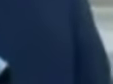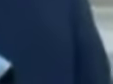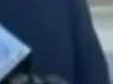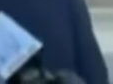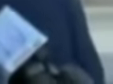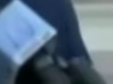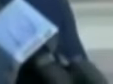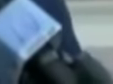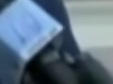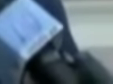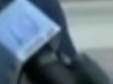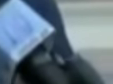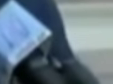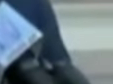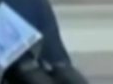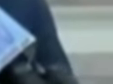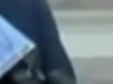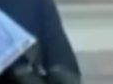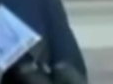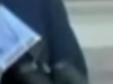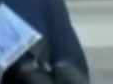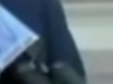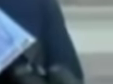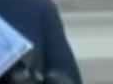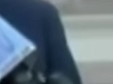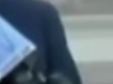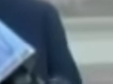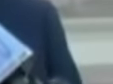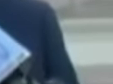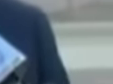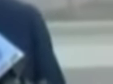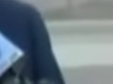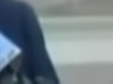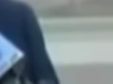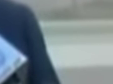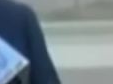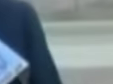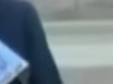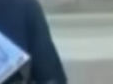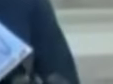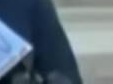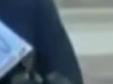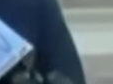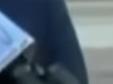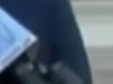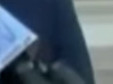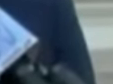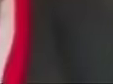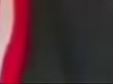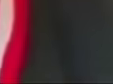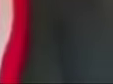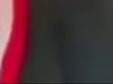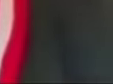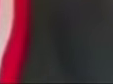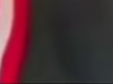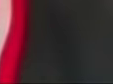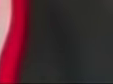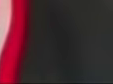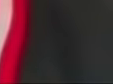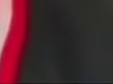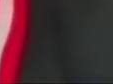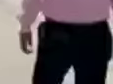Como acabas de escuchar, Jorge Montoya ya ha destapado el negociazo que hizo Salas Arenas por el